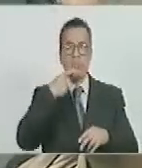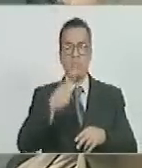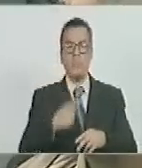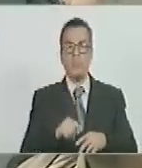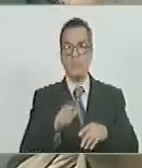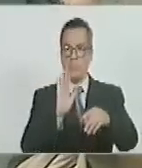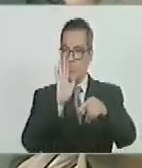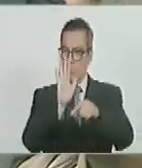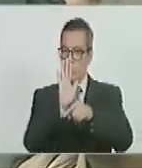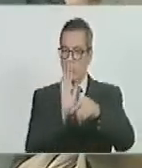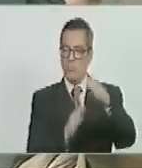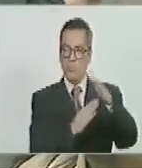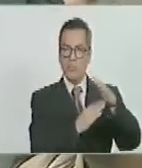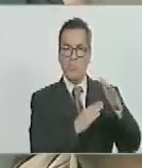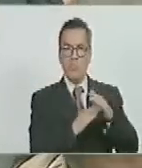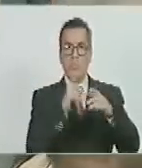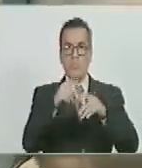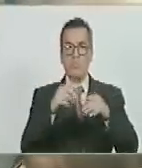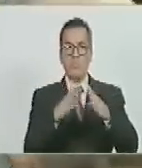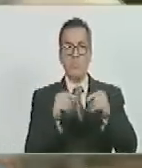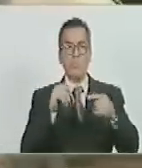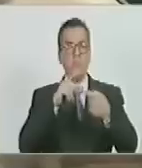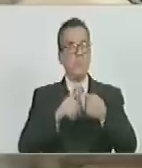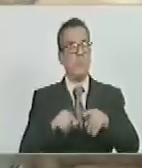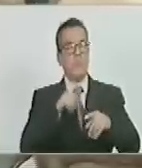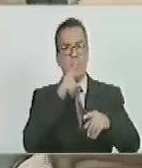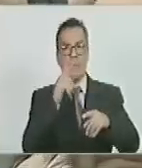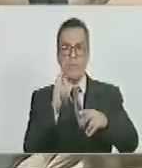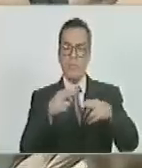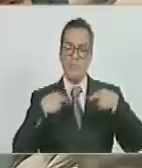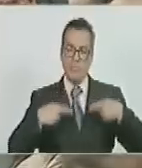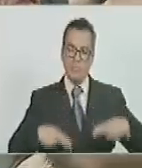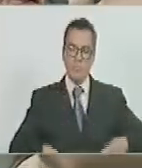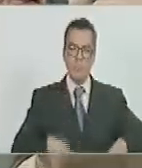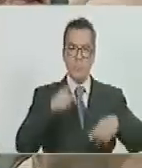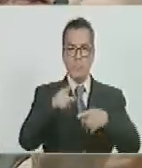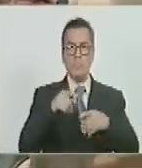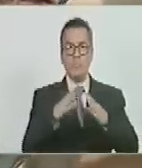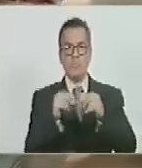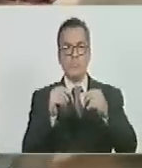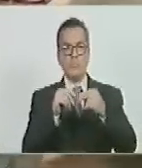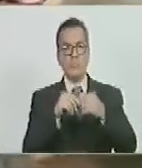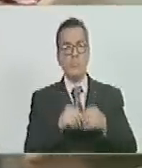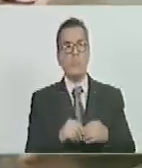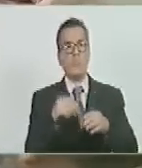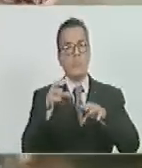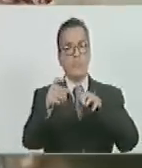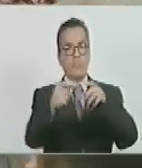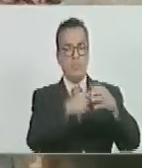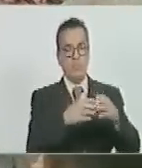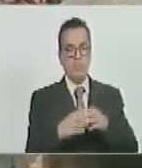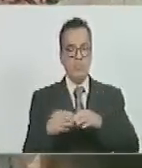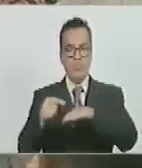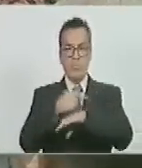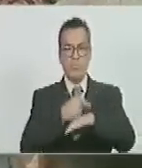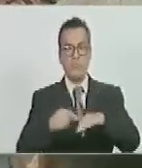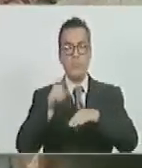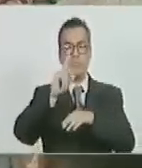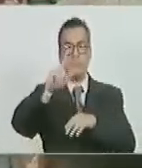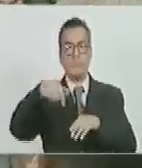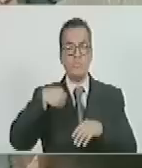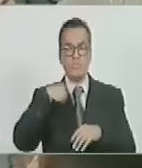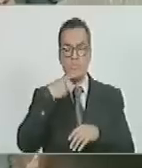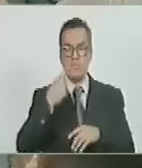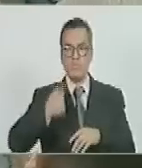un alto a las violaciones de los derechos humanos por parte de los estados y los gobiernos. Nosotros